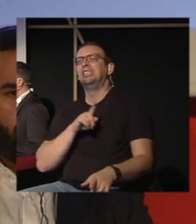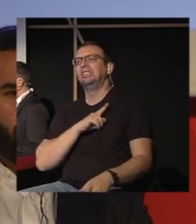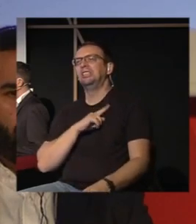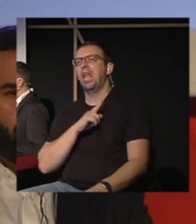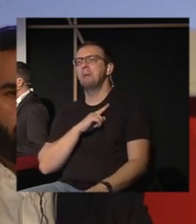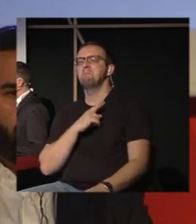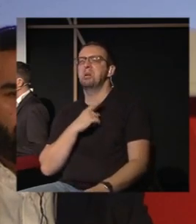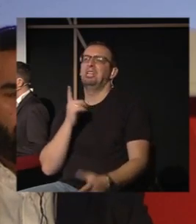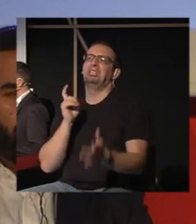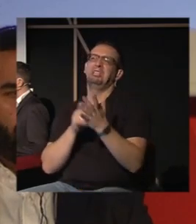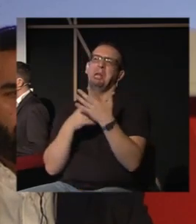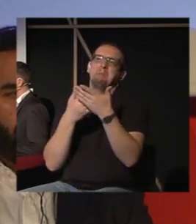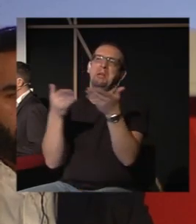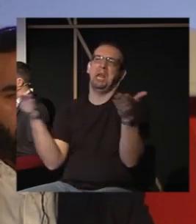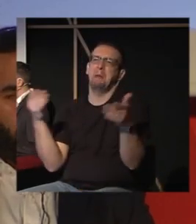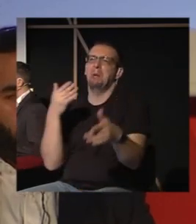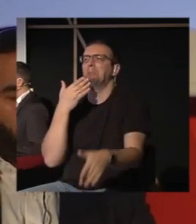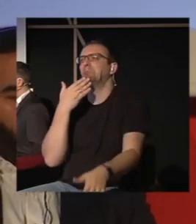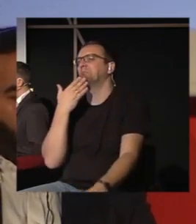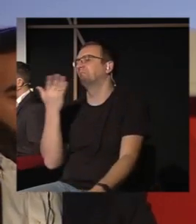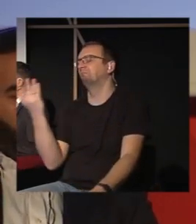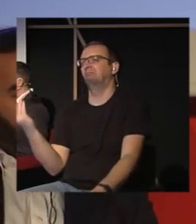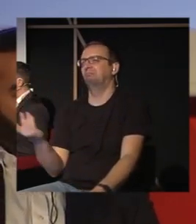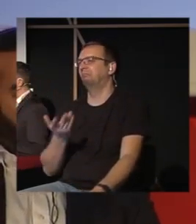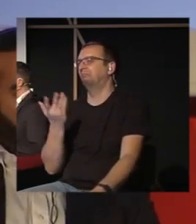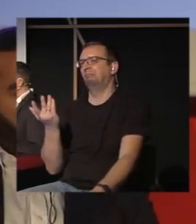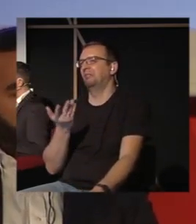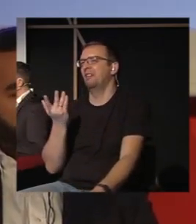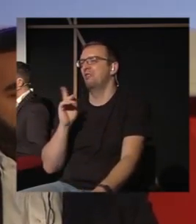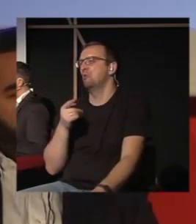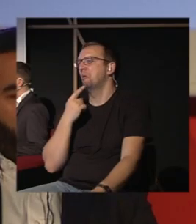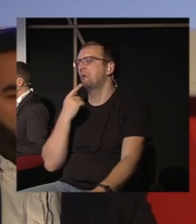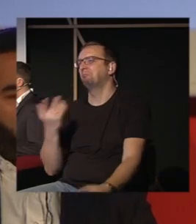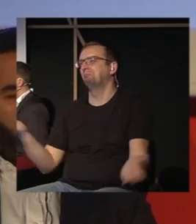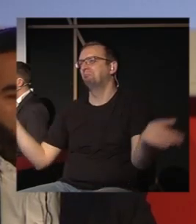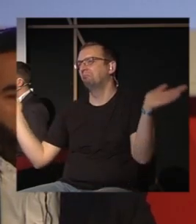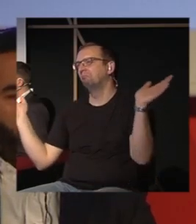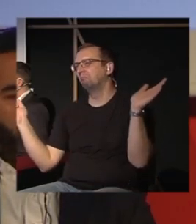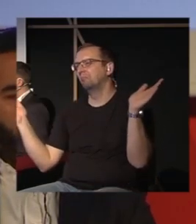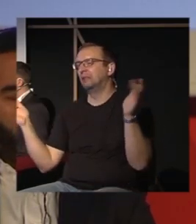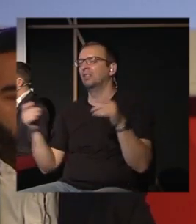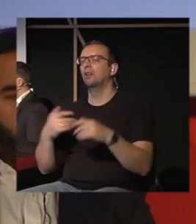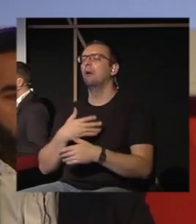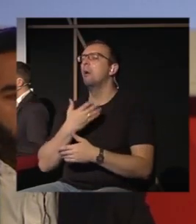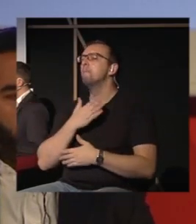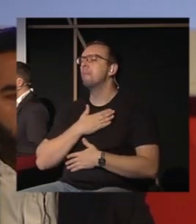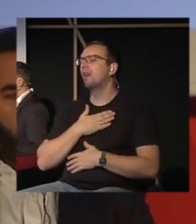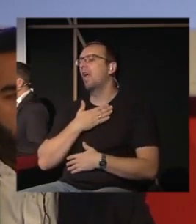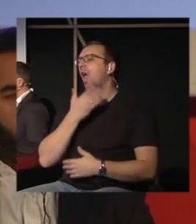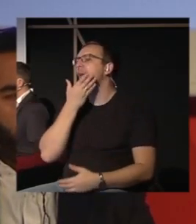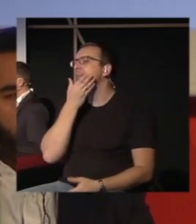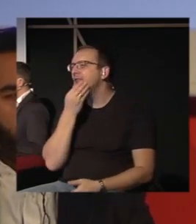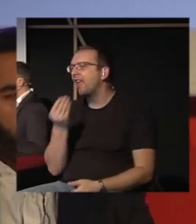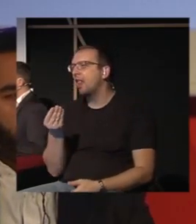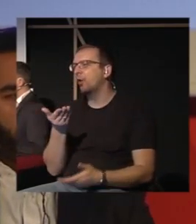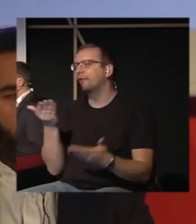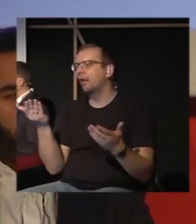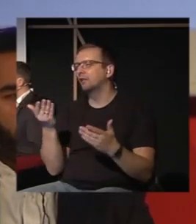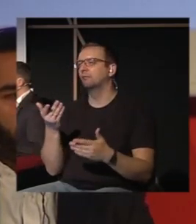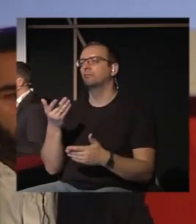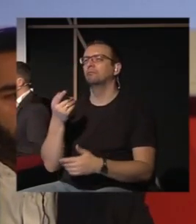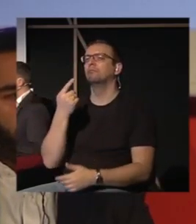a una persona responsable de discapacidad que acabara de empezar, sobre todo que se pusiera en contacto con otras personas que ya lleven más tiempo. Esto es